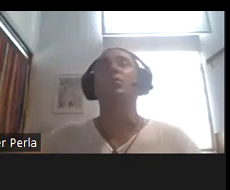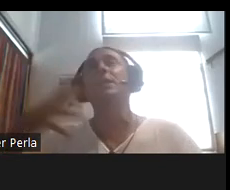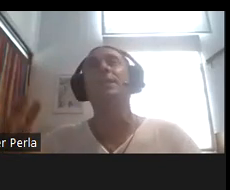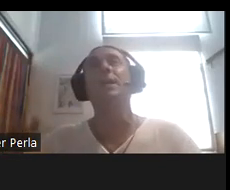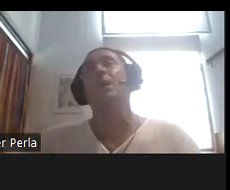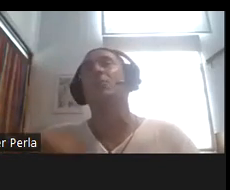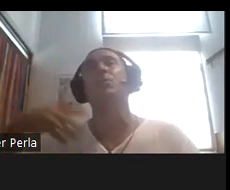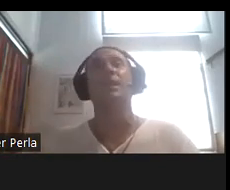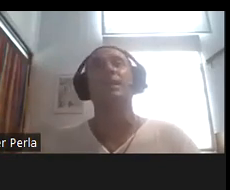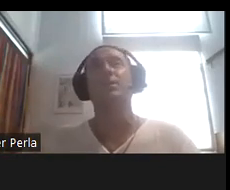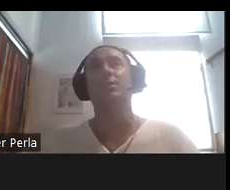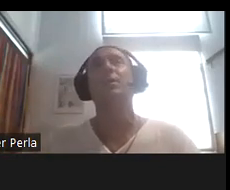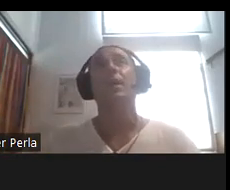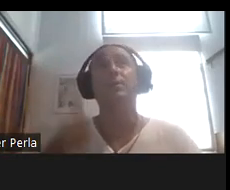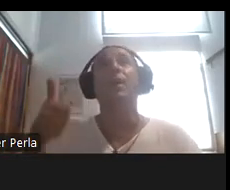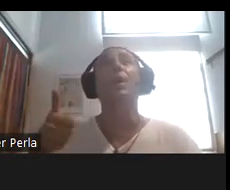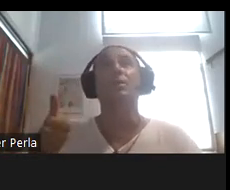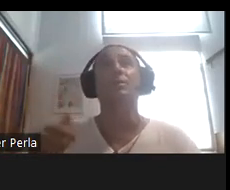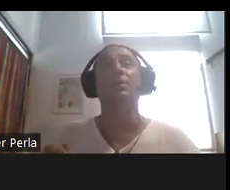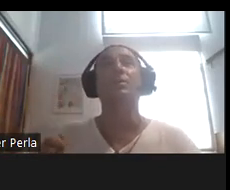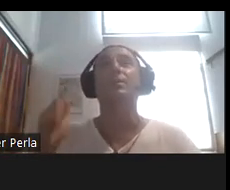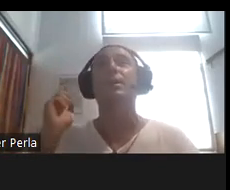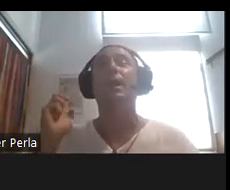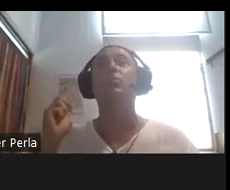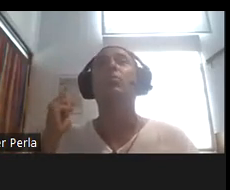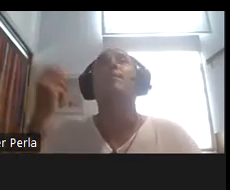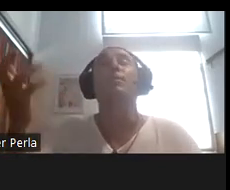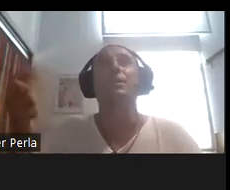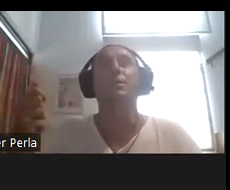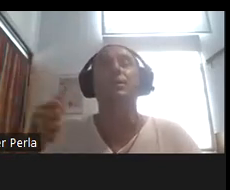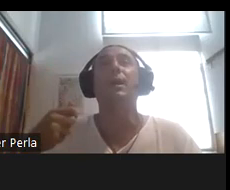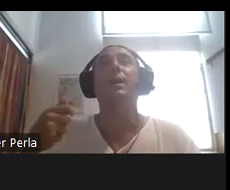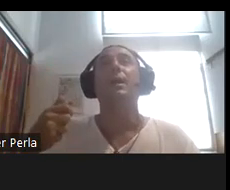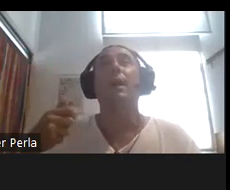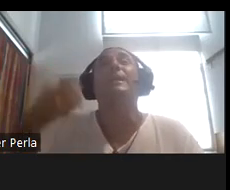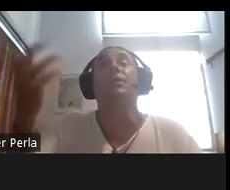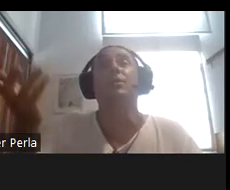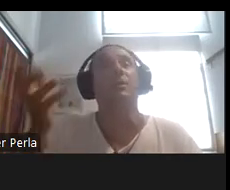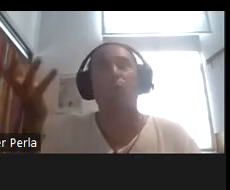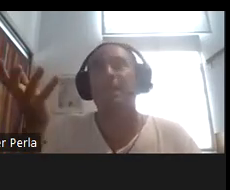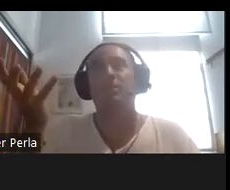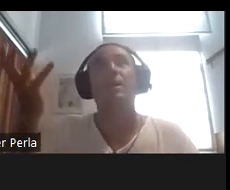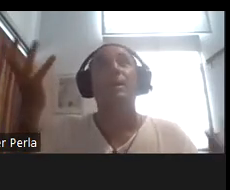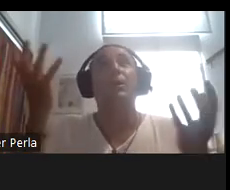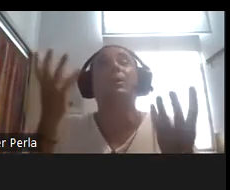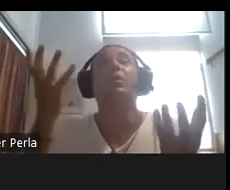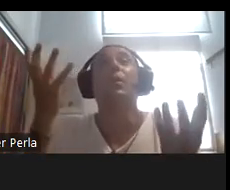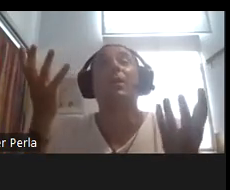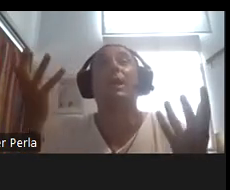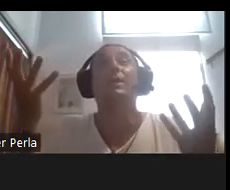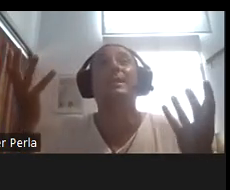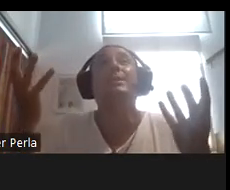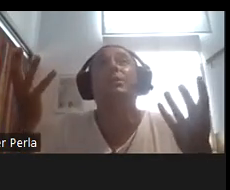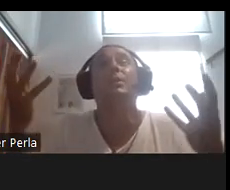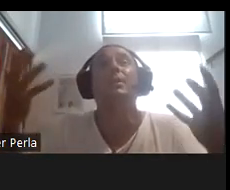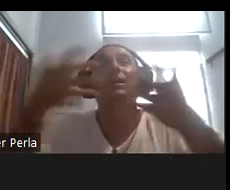ya es 80, o carbono neutralidad. Eso está bueno, ¿no? Es un compromiso, es una aspiración, está buenazo. Pero eso lo van a